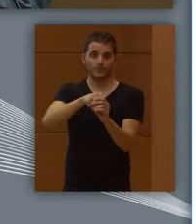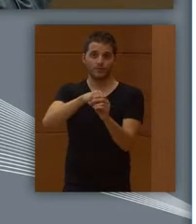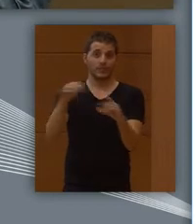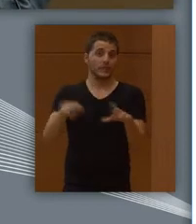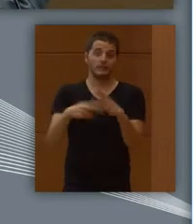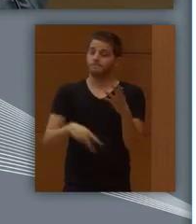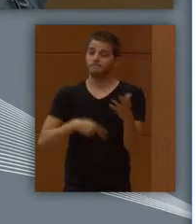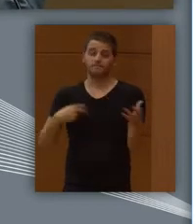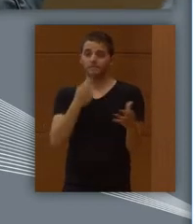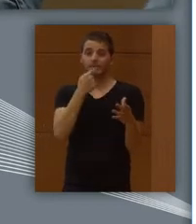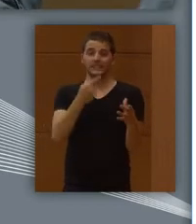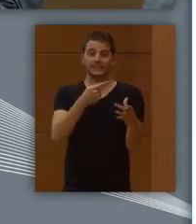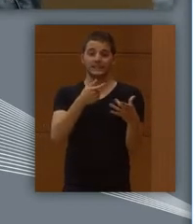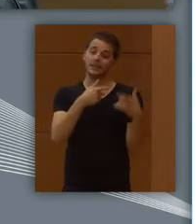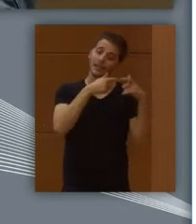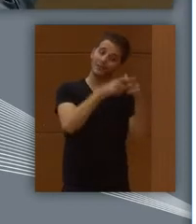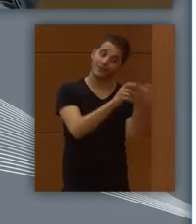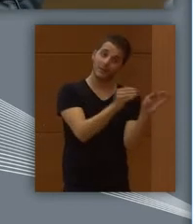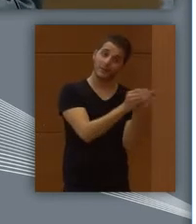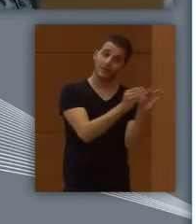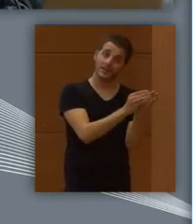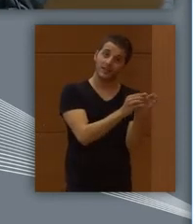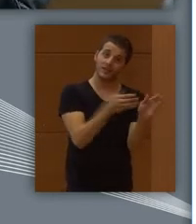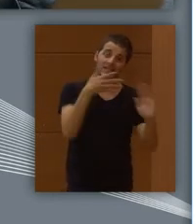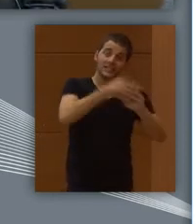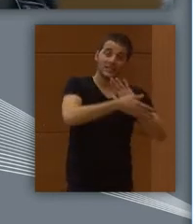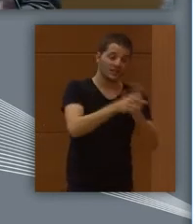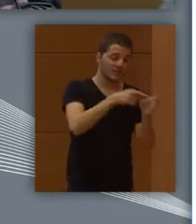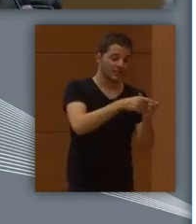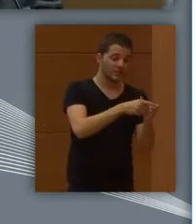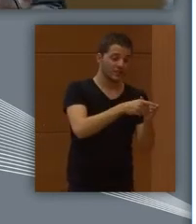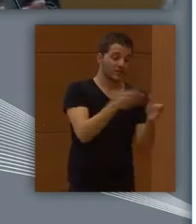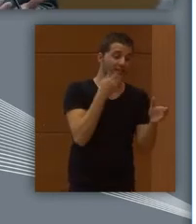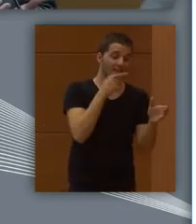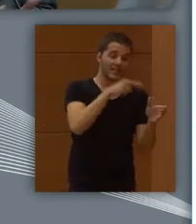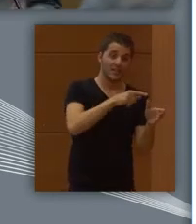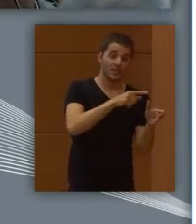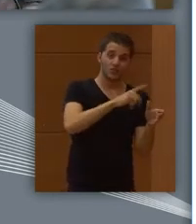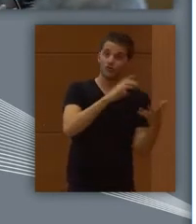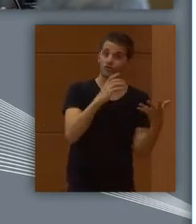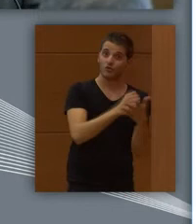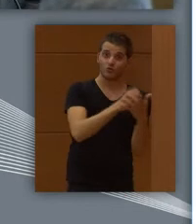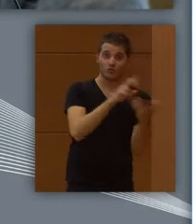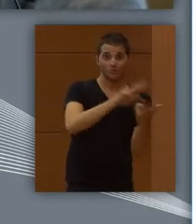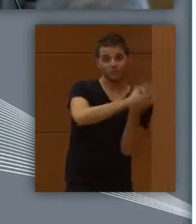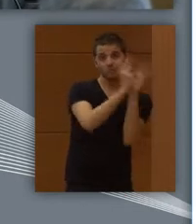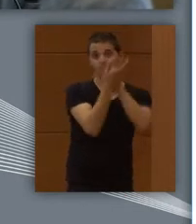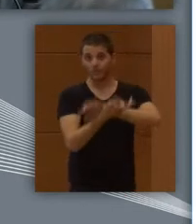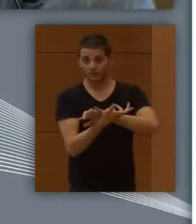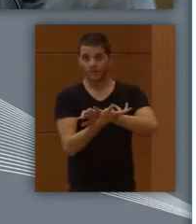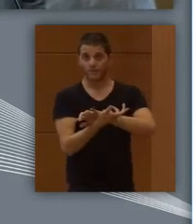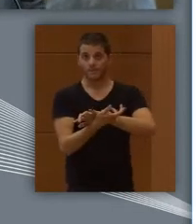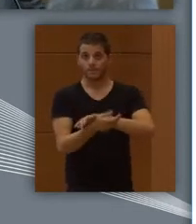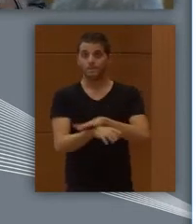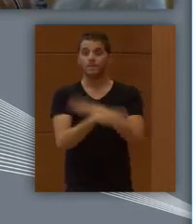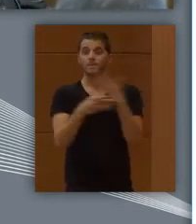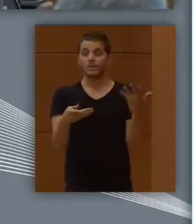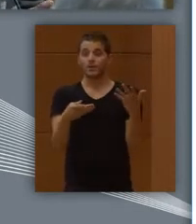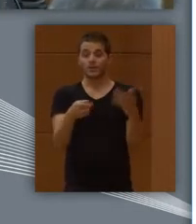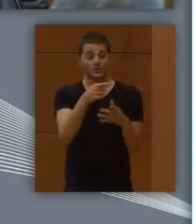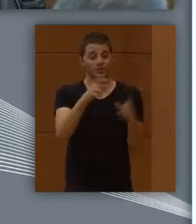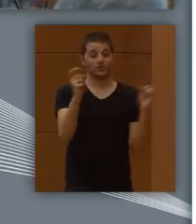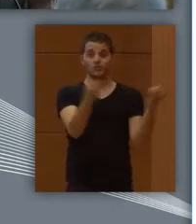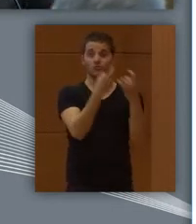las minorías, ¿no?, son las que son motores de cambio, de innovación, siempre, en general. La sociología del conocimiento nos enseña eso